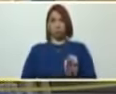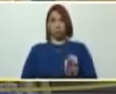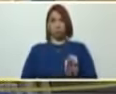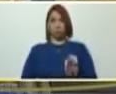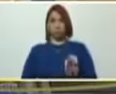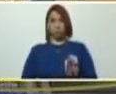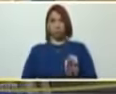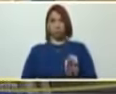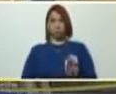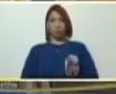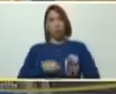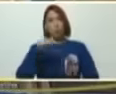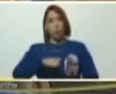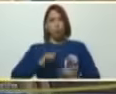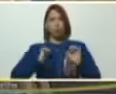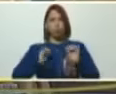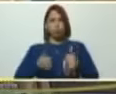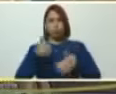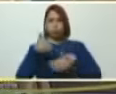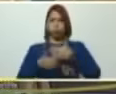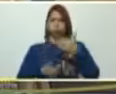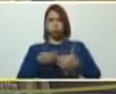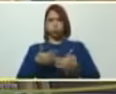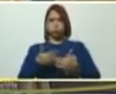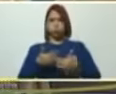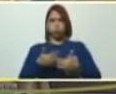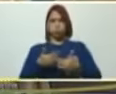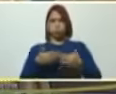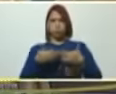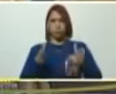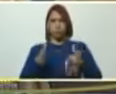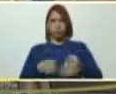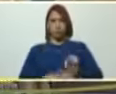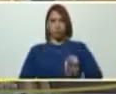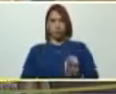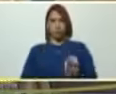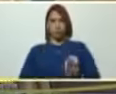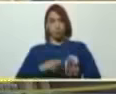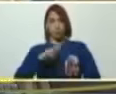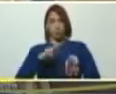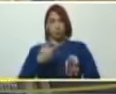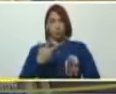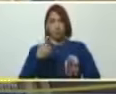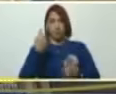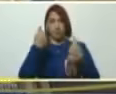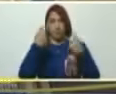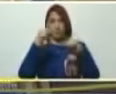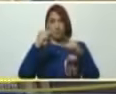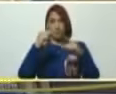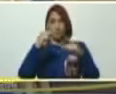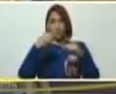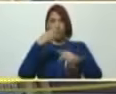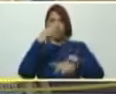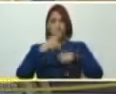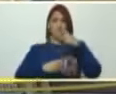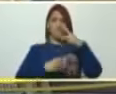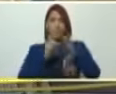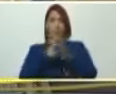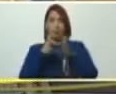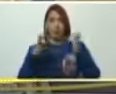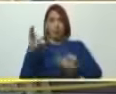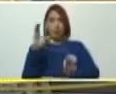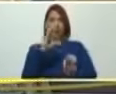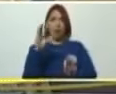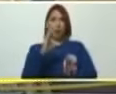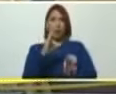está procediendo al lanzamiento de la tercera fase del plan Gran Caracas